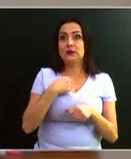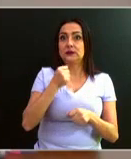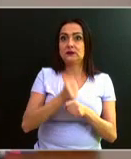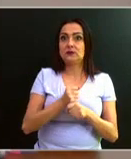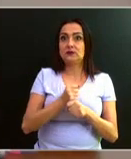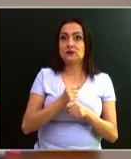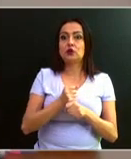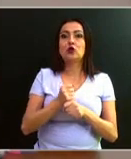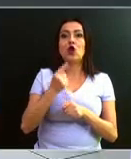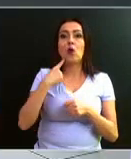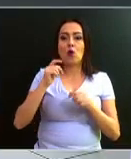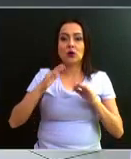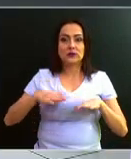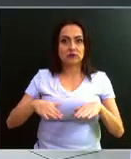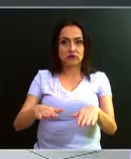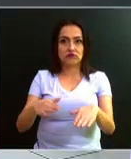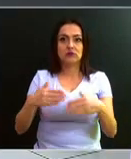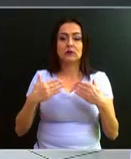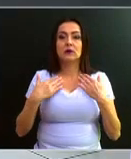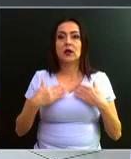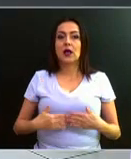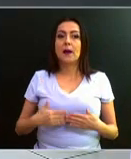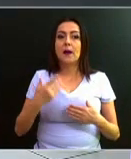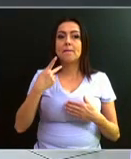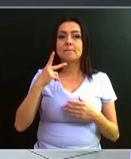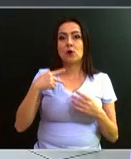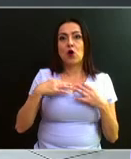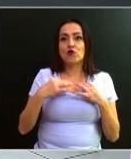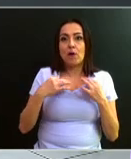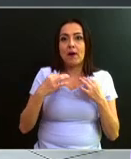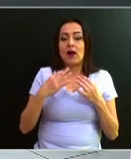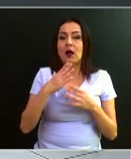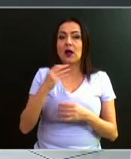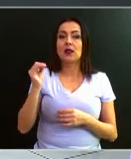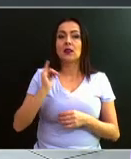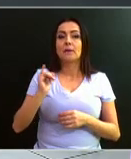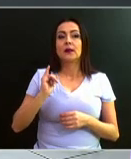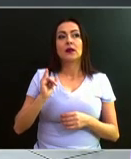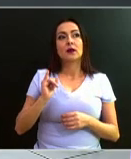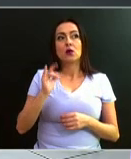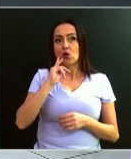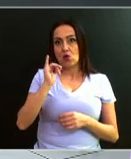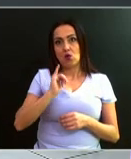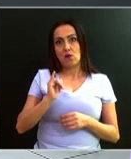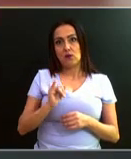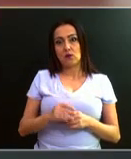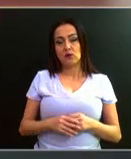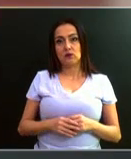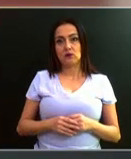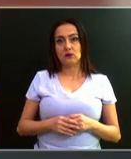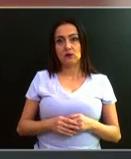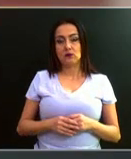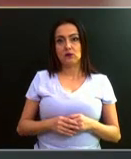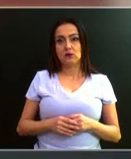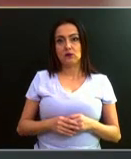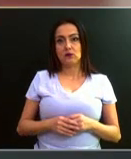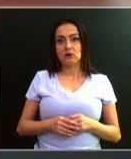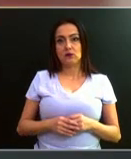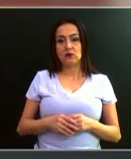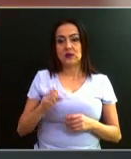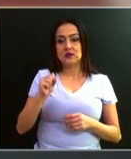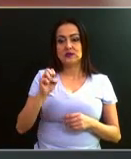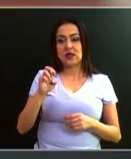como sastres o podríamos hablar de personas que trabajan como en la ocupación de